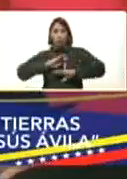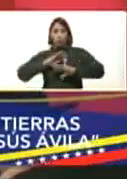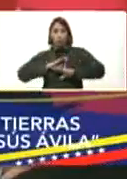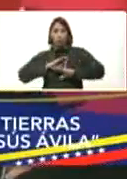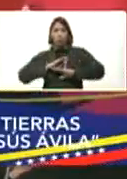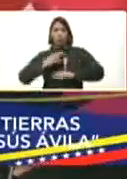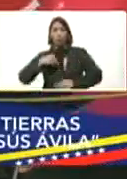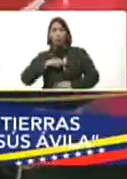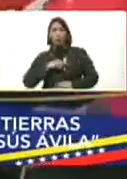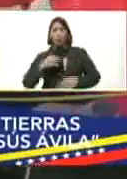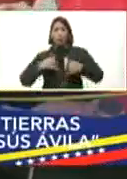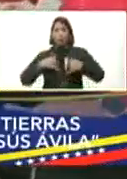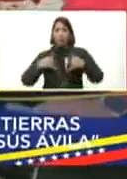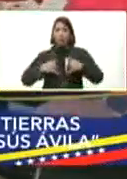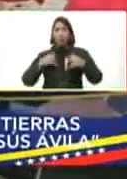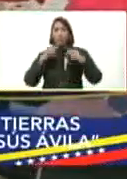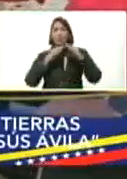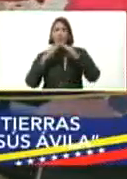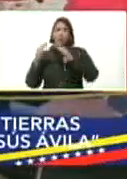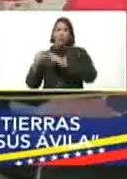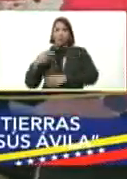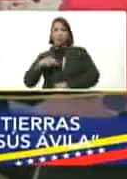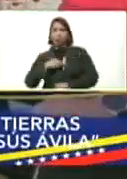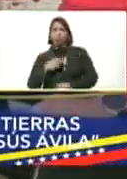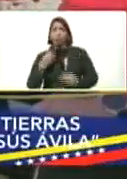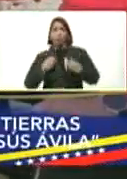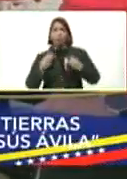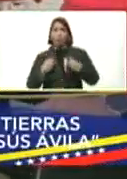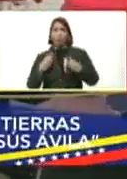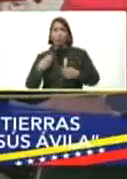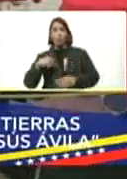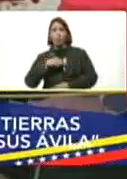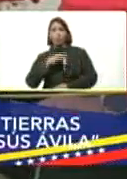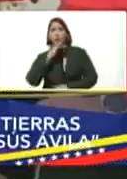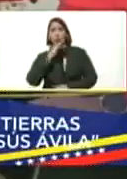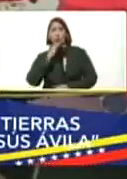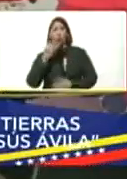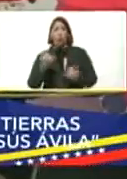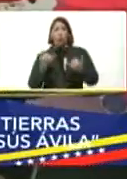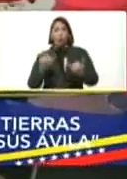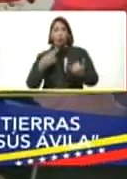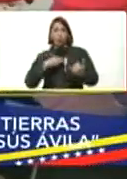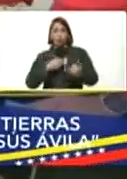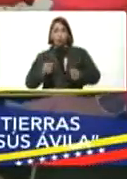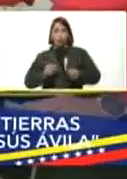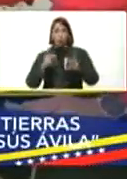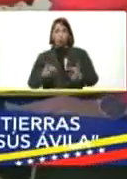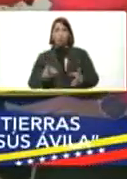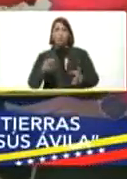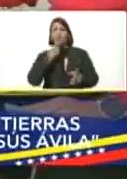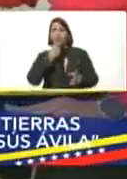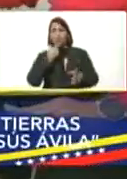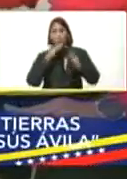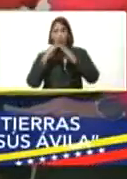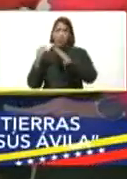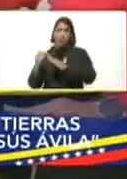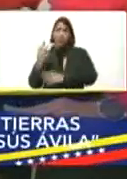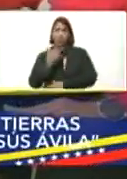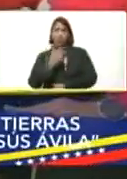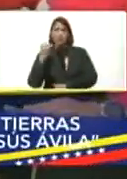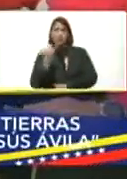vivienda hermosa. Anteriormente, en el caso de nosotros, vivíamos con nuestros suegros. Ahora tenemos la oportunidad de tener un bello hogar de